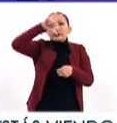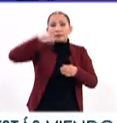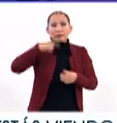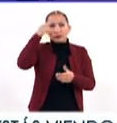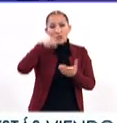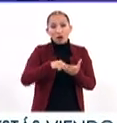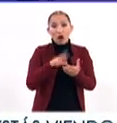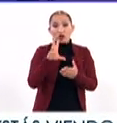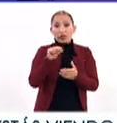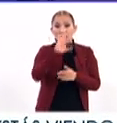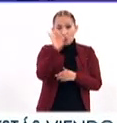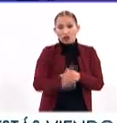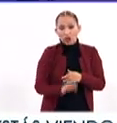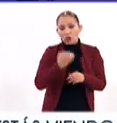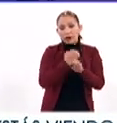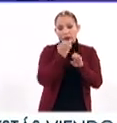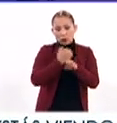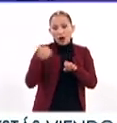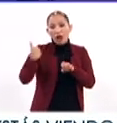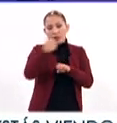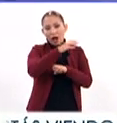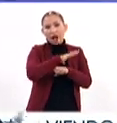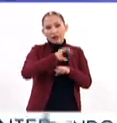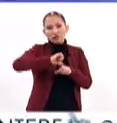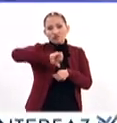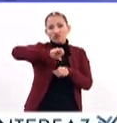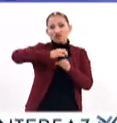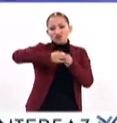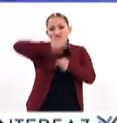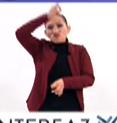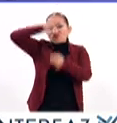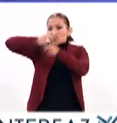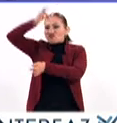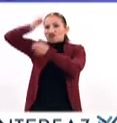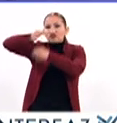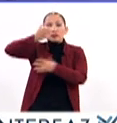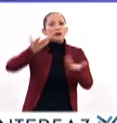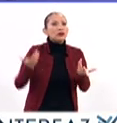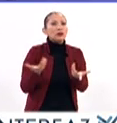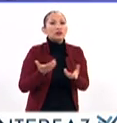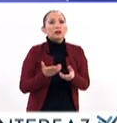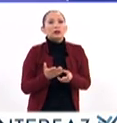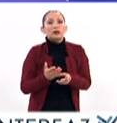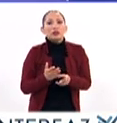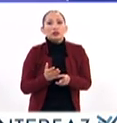yo creo que en el 80% de los estados tenemos astas. Astas, ¿y de